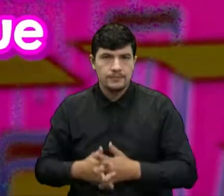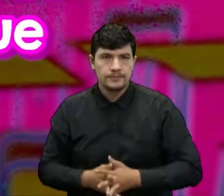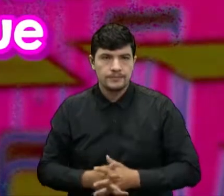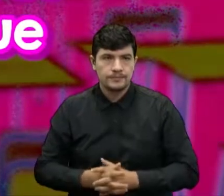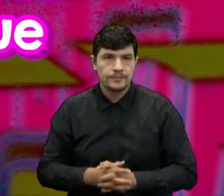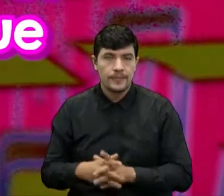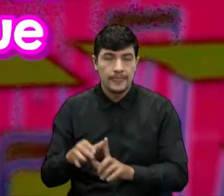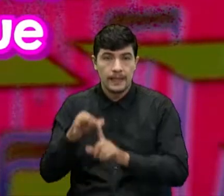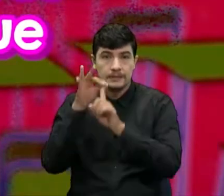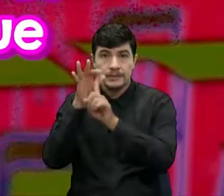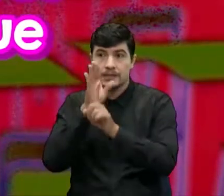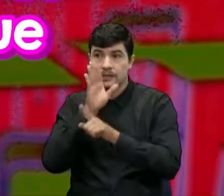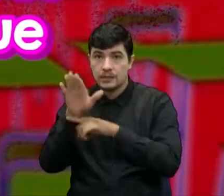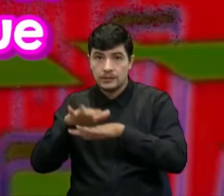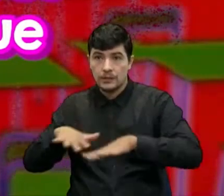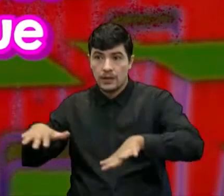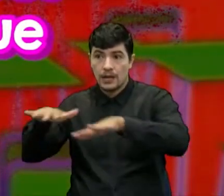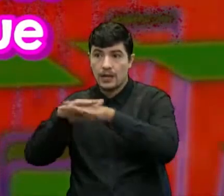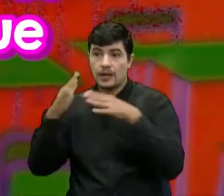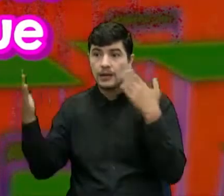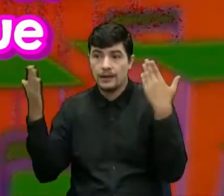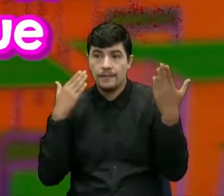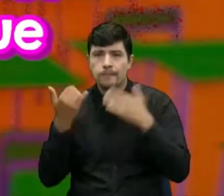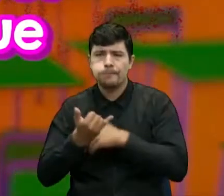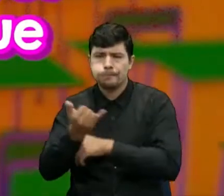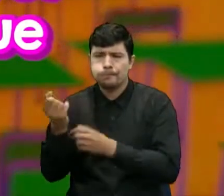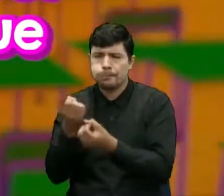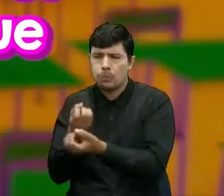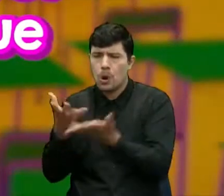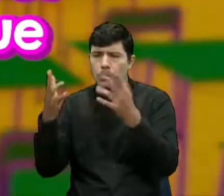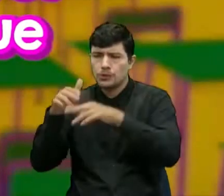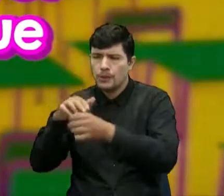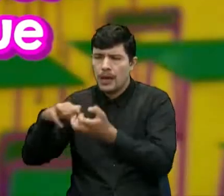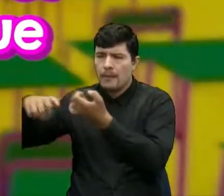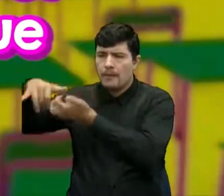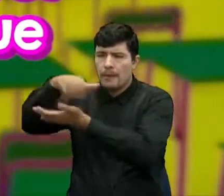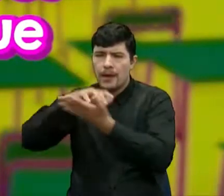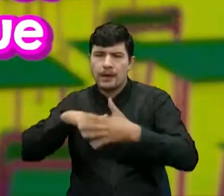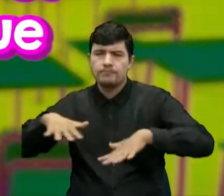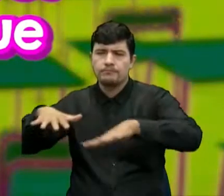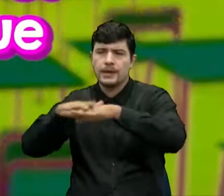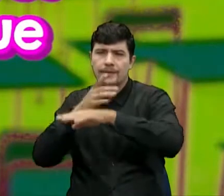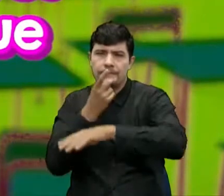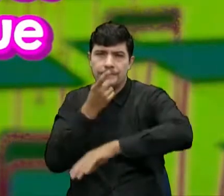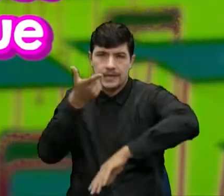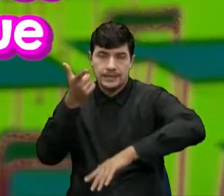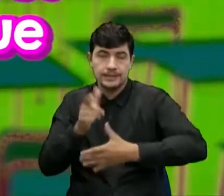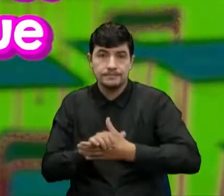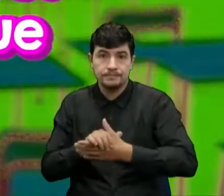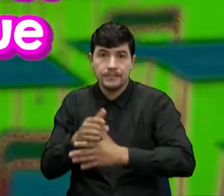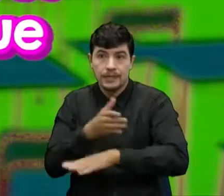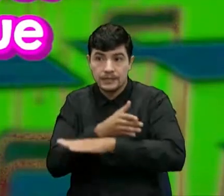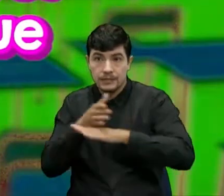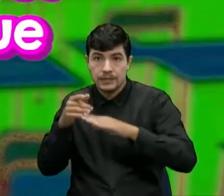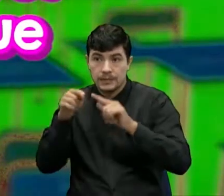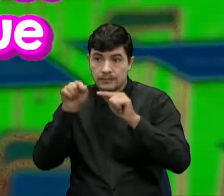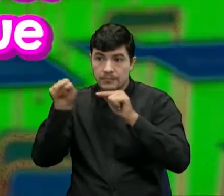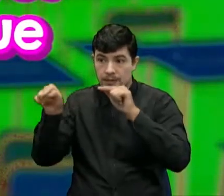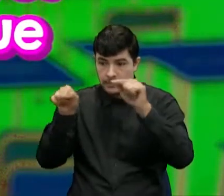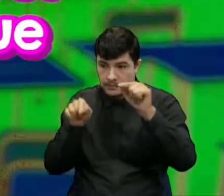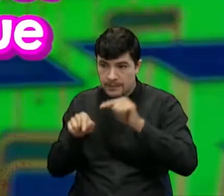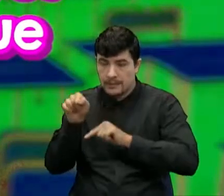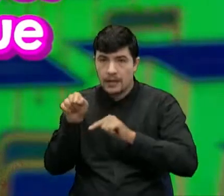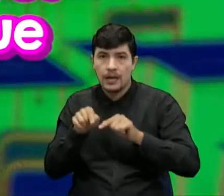Especialmente para los chicos de la zona rural Que tienen mucho ecosistema La tienen súper fácil Porque luego van a señalar Los